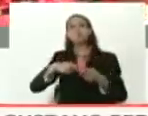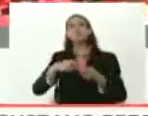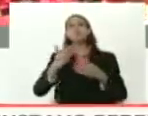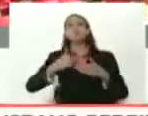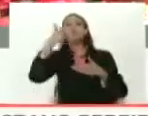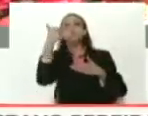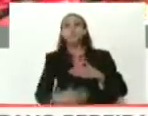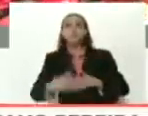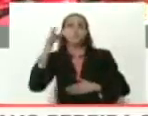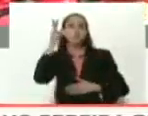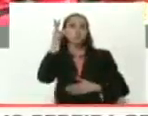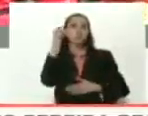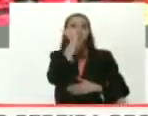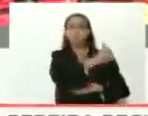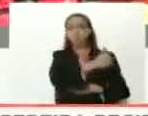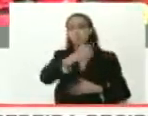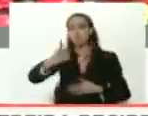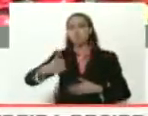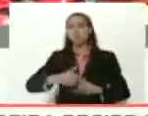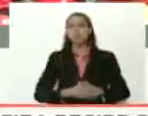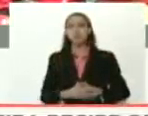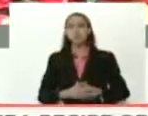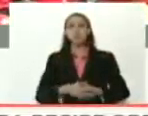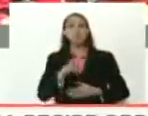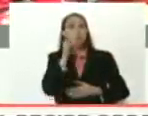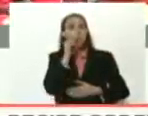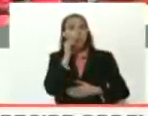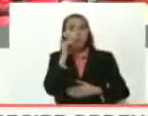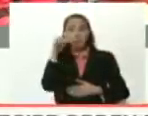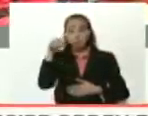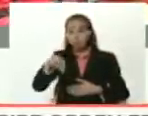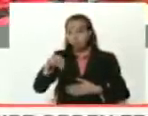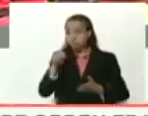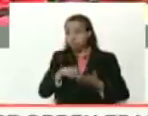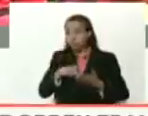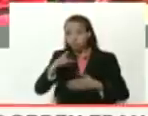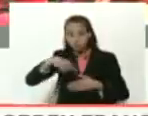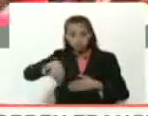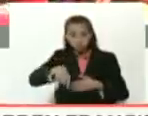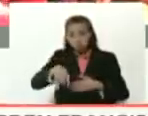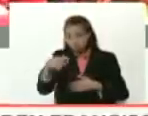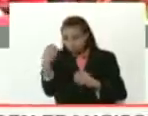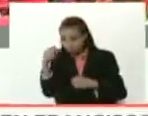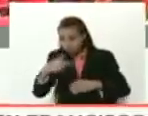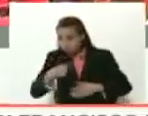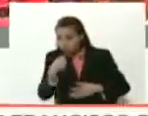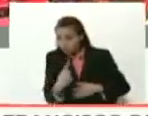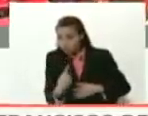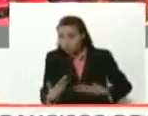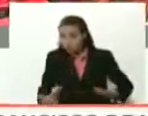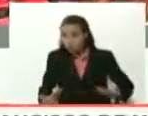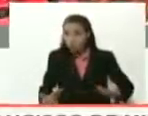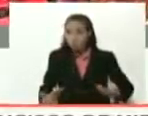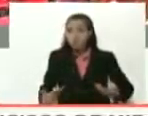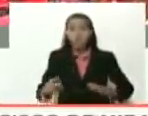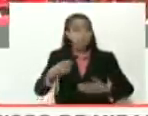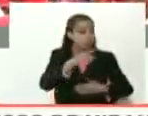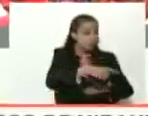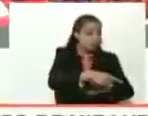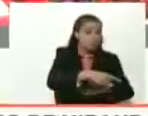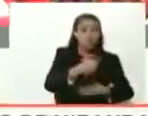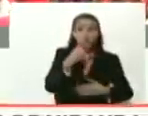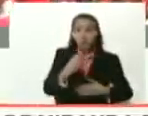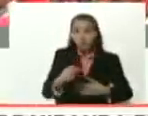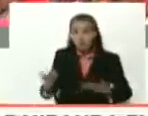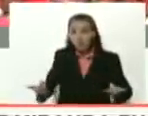las mujeres. Los hombres que están aquí están en contra de eso. ¿Algún hombre está